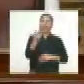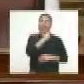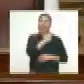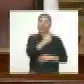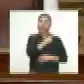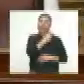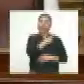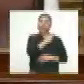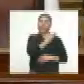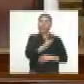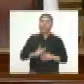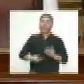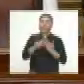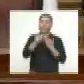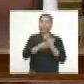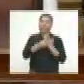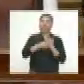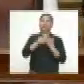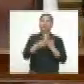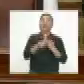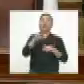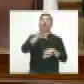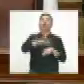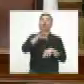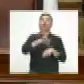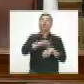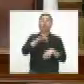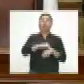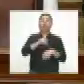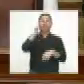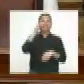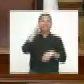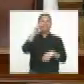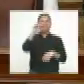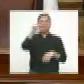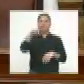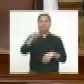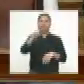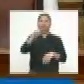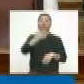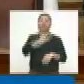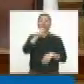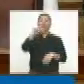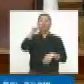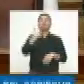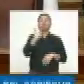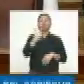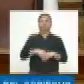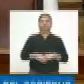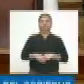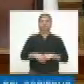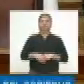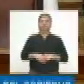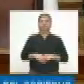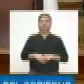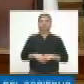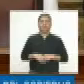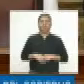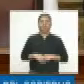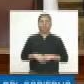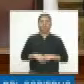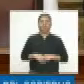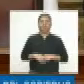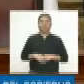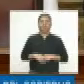anunciado la presencia de Sí. Guillermo Francos, jefe de gabinete en el Senado, ahí está. Sí, primera Una presentación.